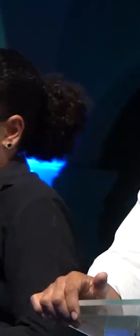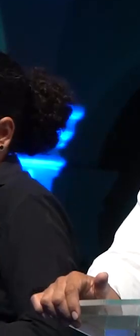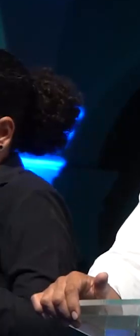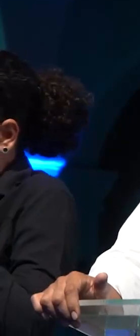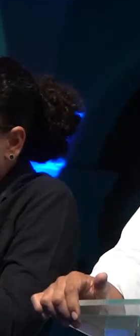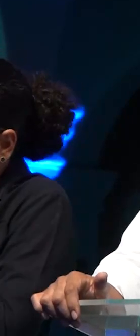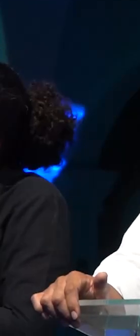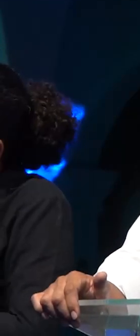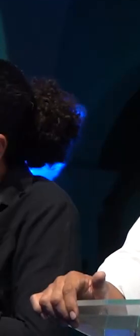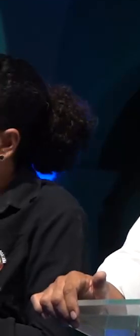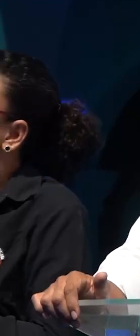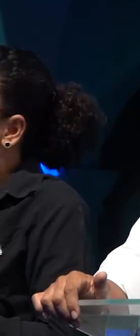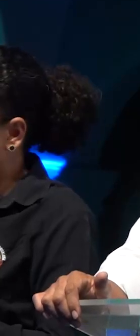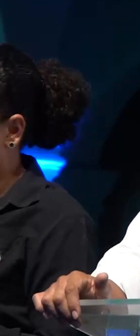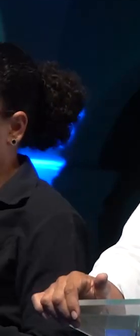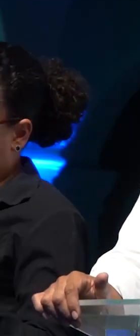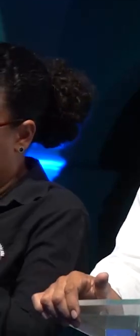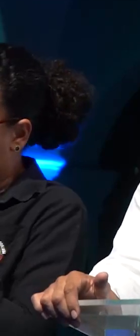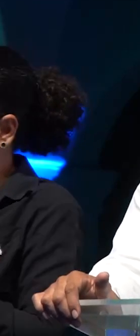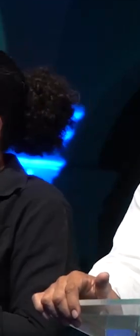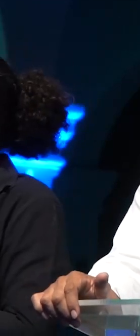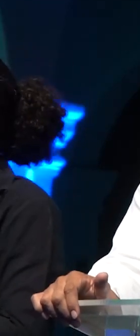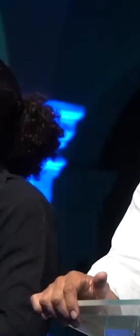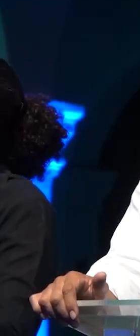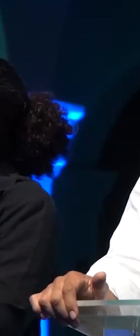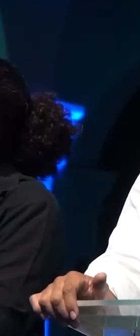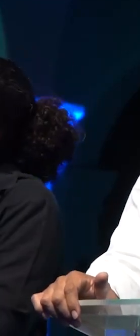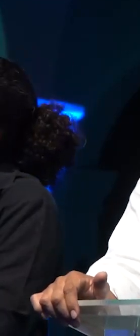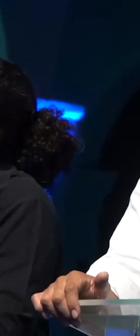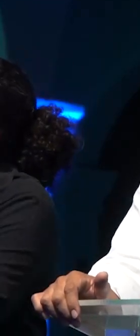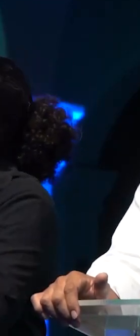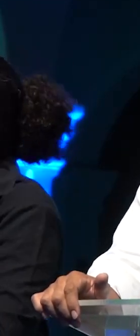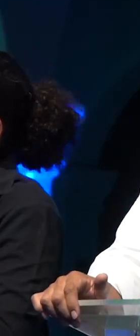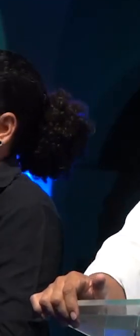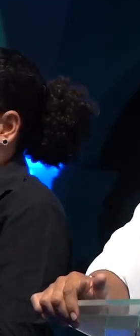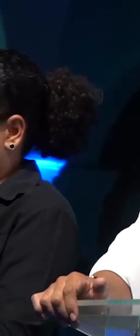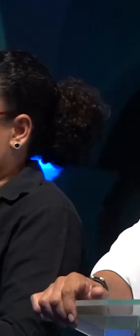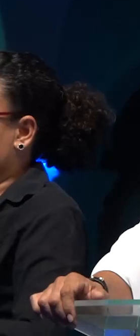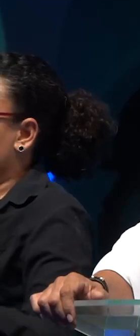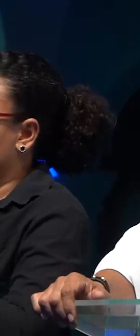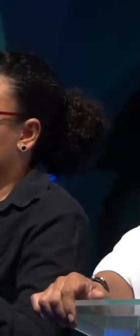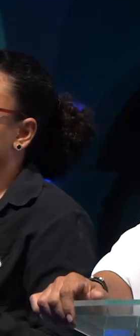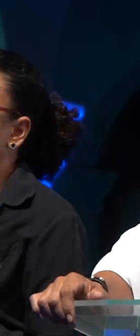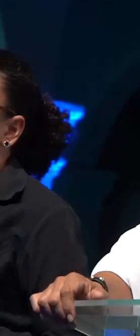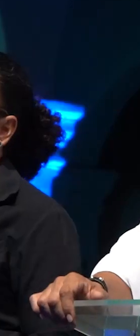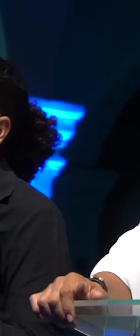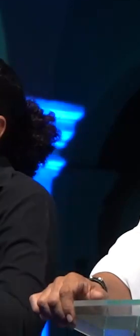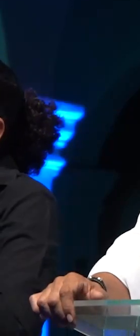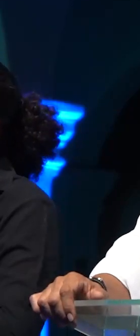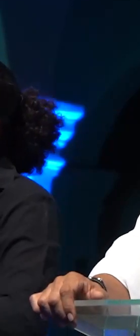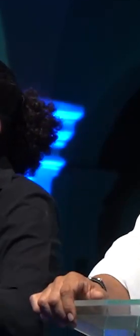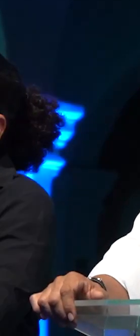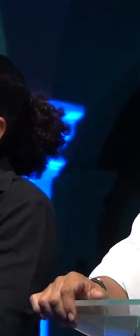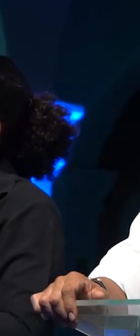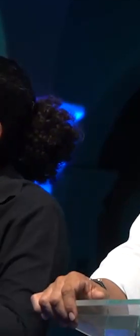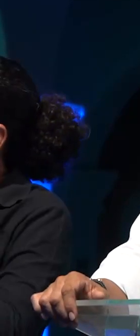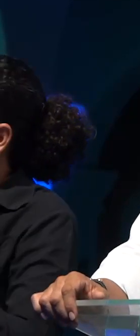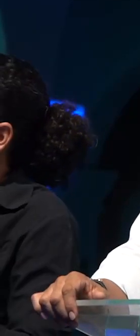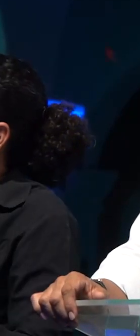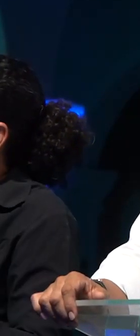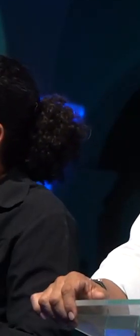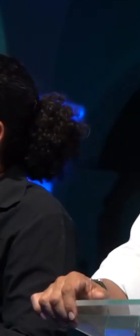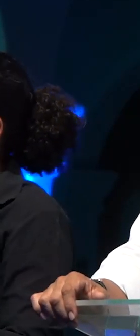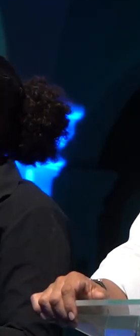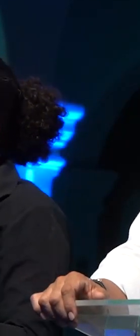colaboradores internacionales en proyectos de engagement de forma colaborativa. Queremos liderar iniciativas de voluntariado para atraer estudiantes extranjeros que vengan a enseñar inglés